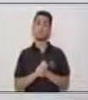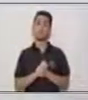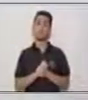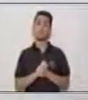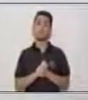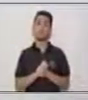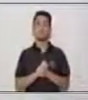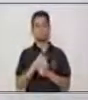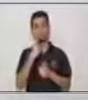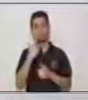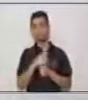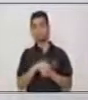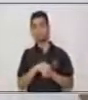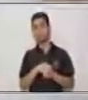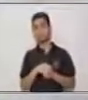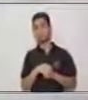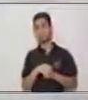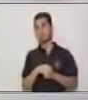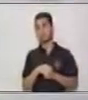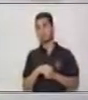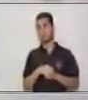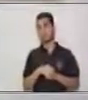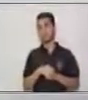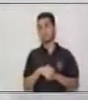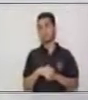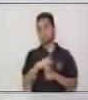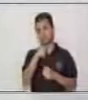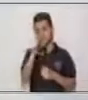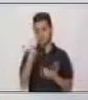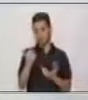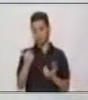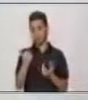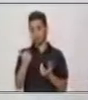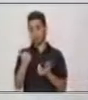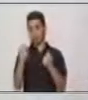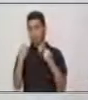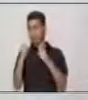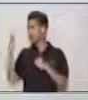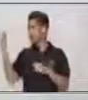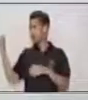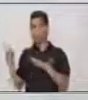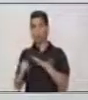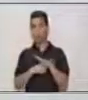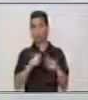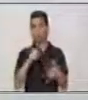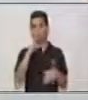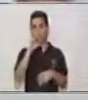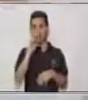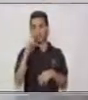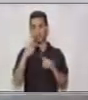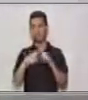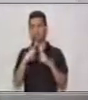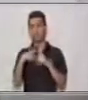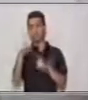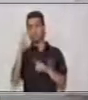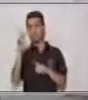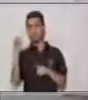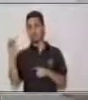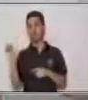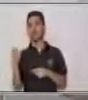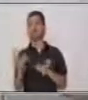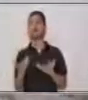25. Muy bien. Ahora en casa realiza la primera operación, que sería 20 por 100. ¿Cuánto te